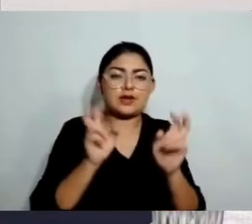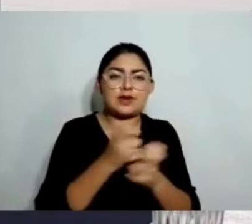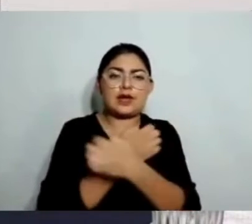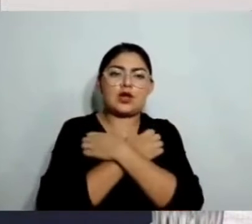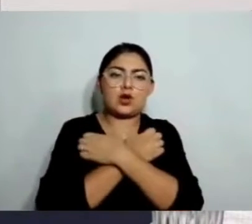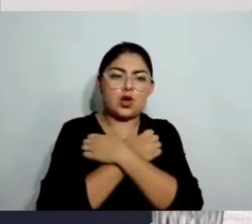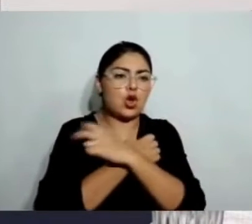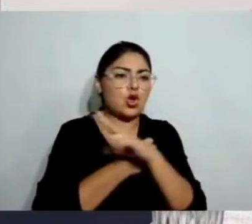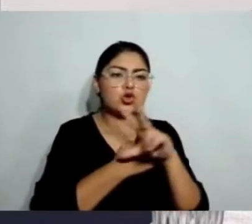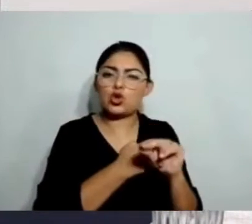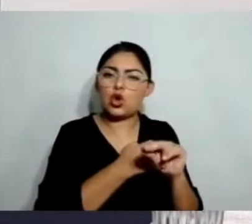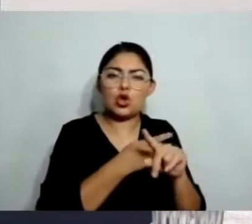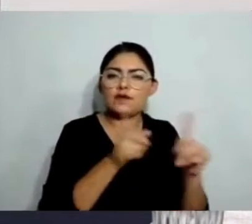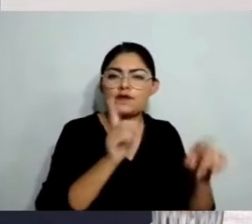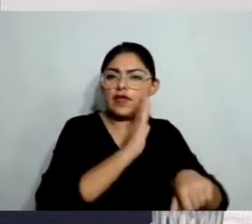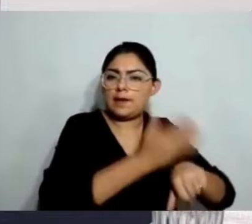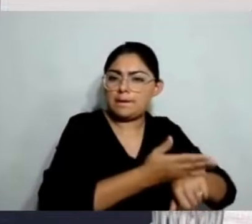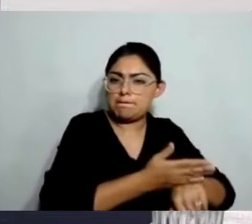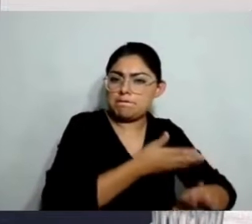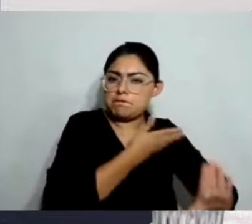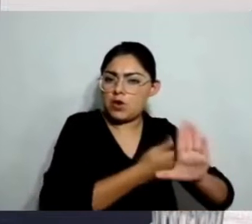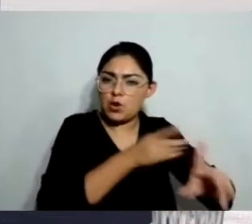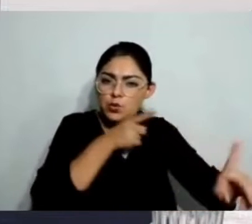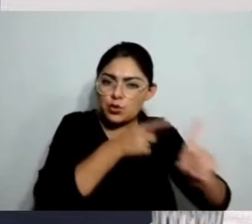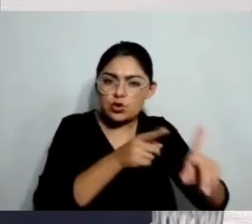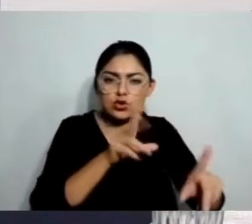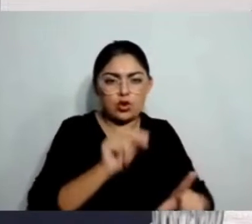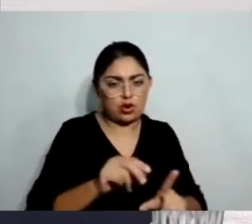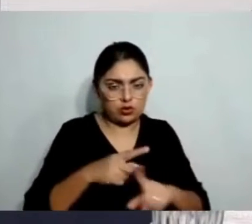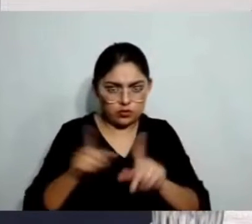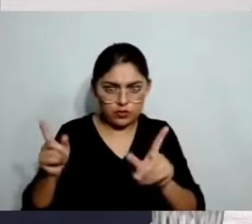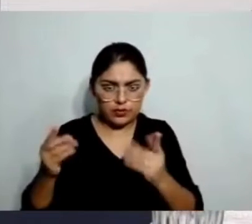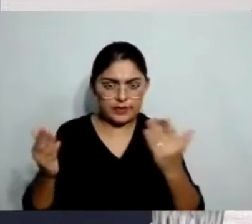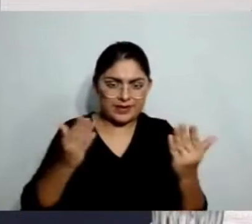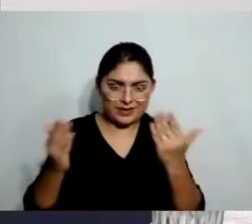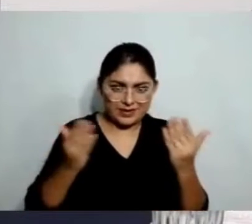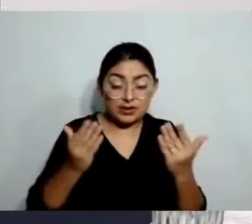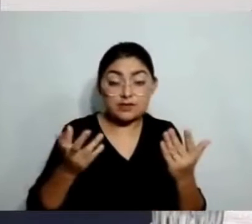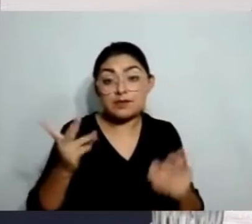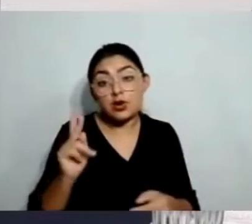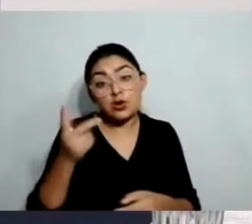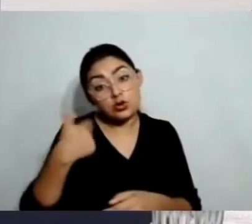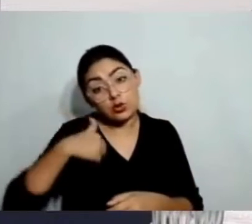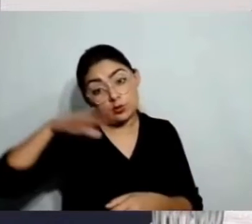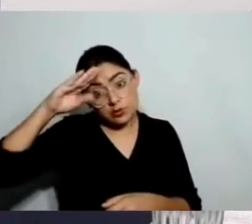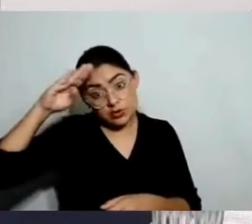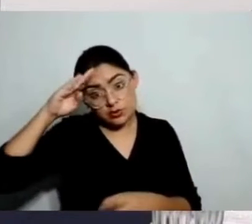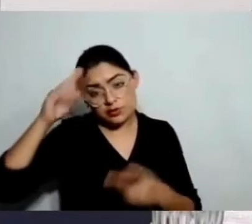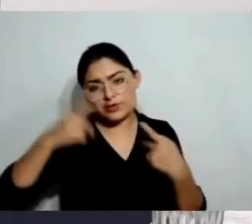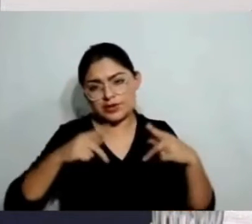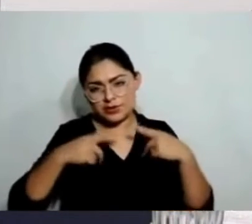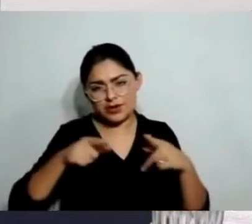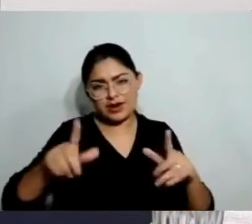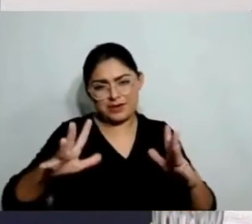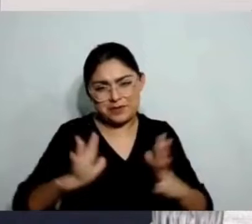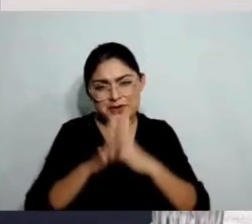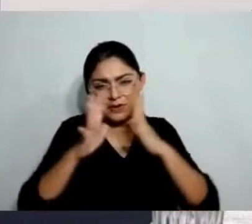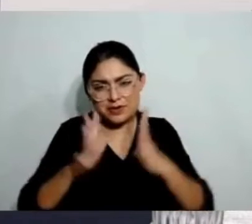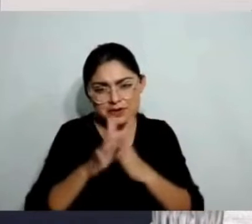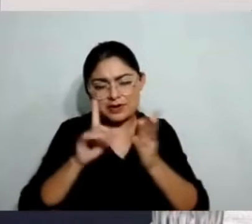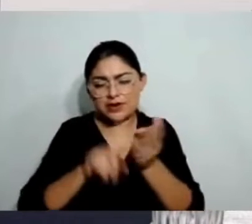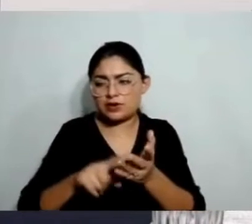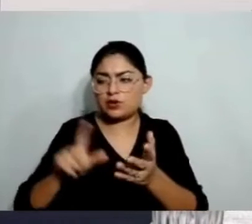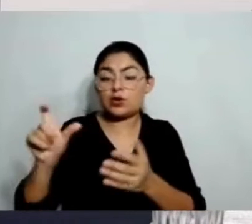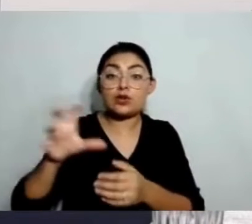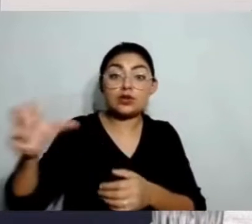punitiva pero pues eso creo que no necesariamente permea la actuación de quienes intervienen en una detención por un delito